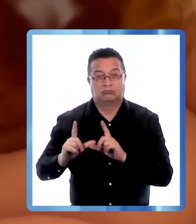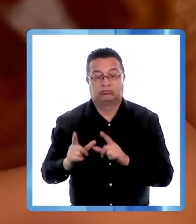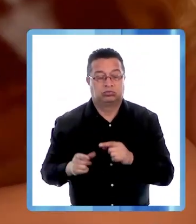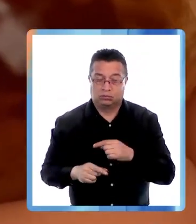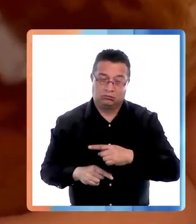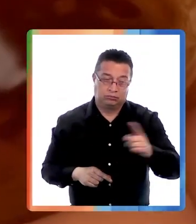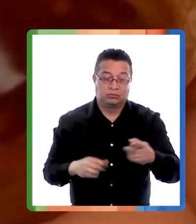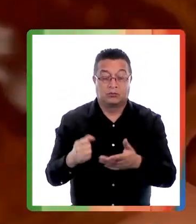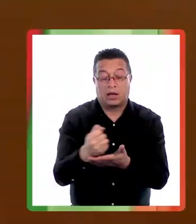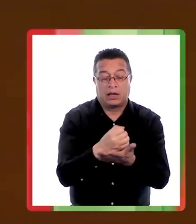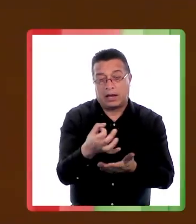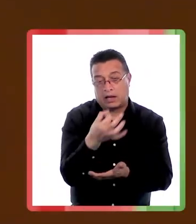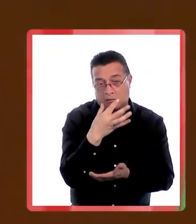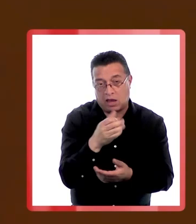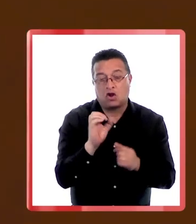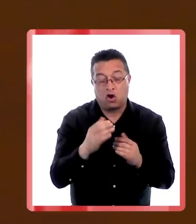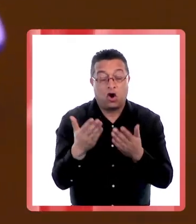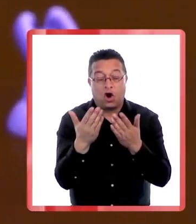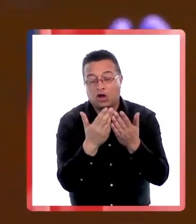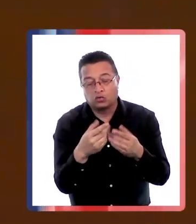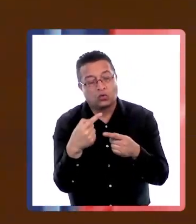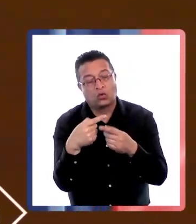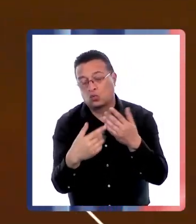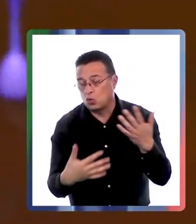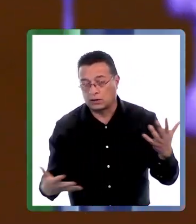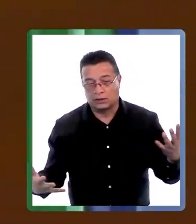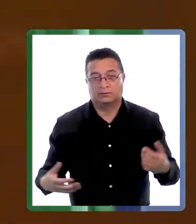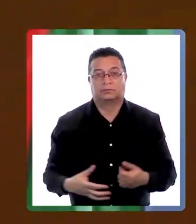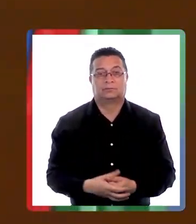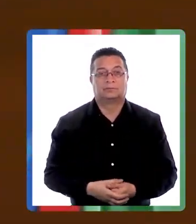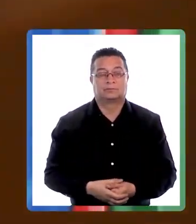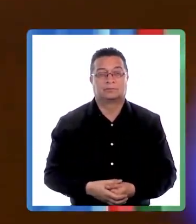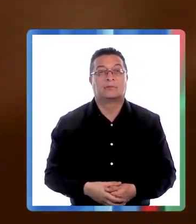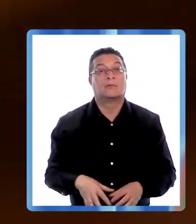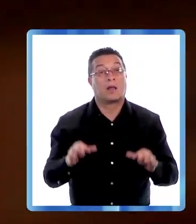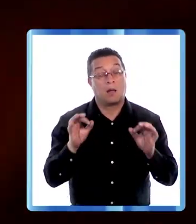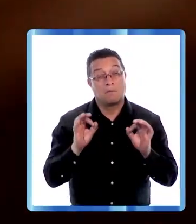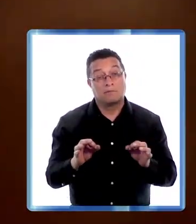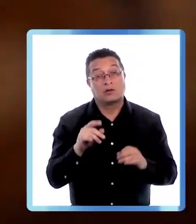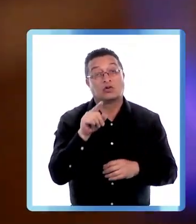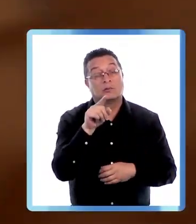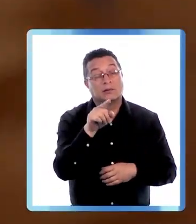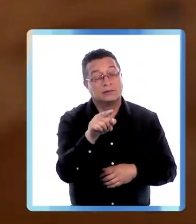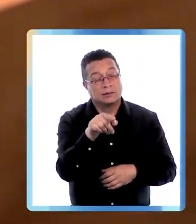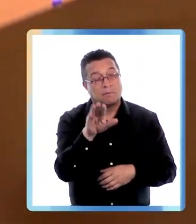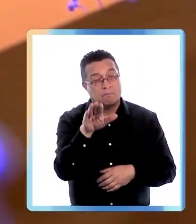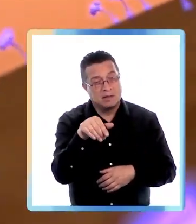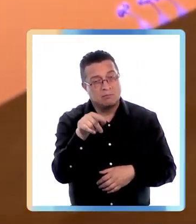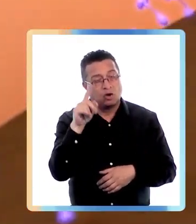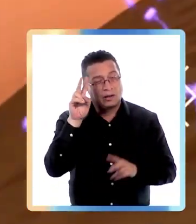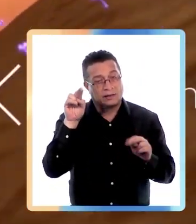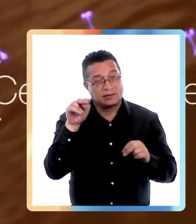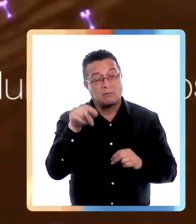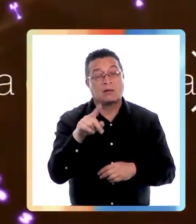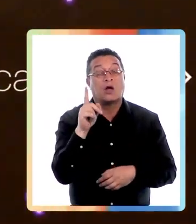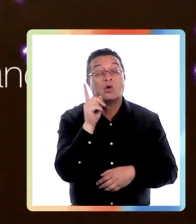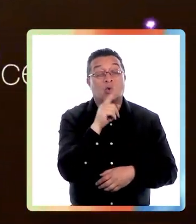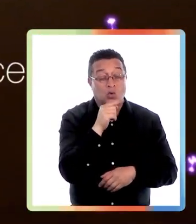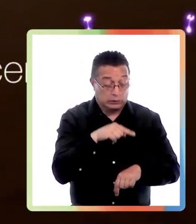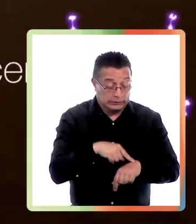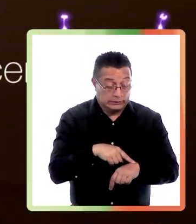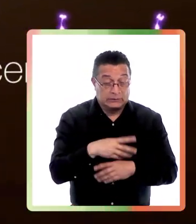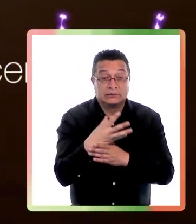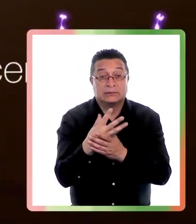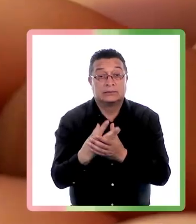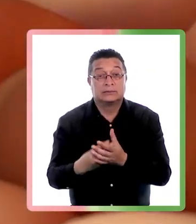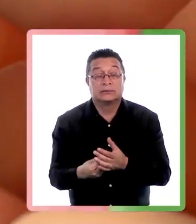a recibir el tratamiento o a hacerse los estudios que necesite. Perfecto. Doctora, y en esa misma línea, y ya vamos cerrando porque